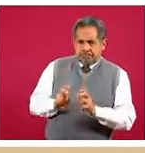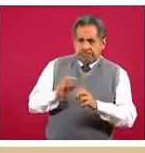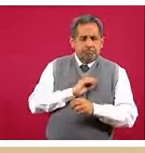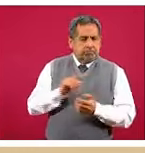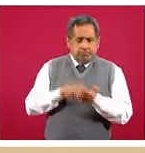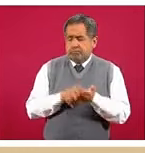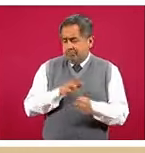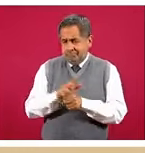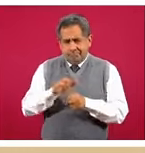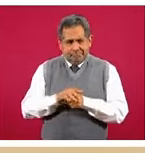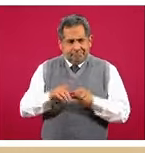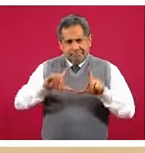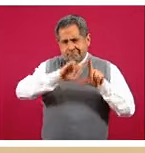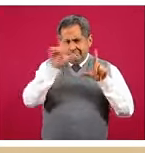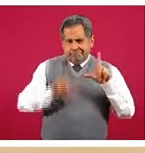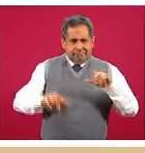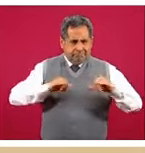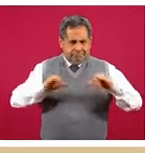tiene